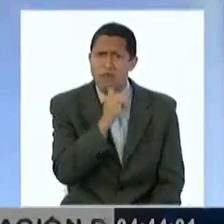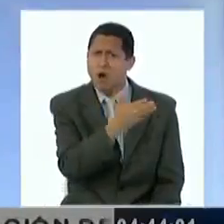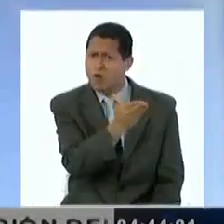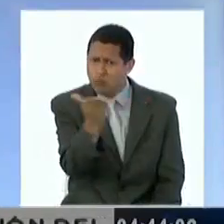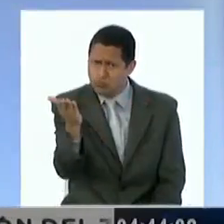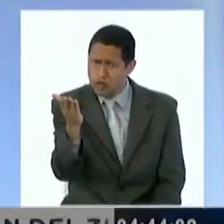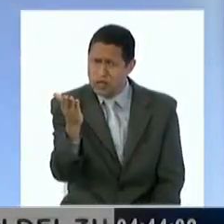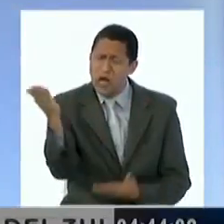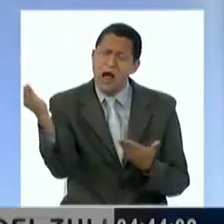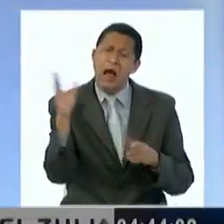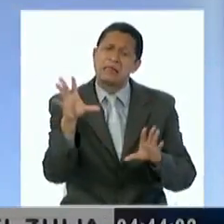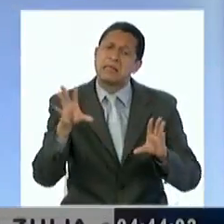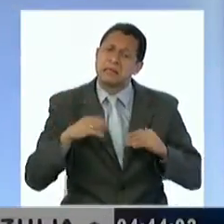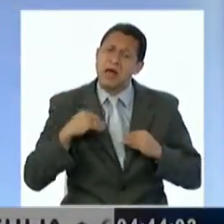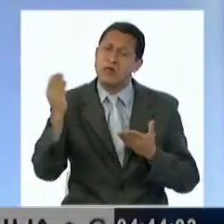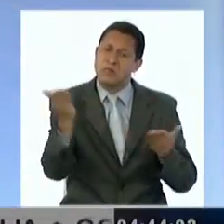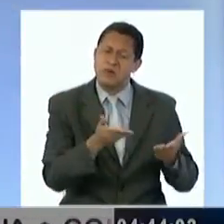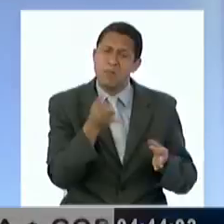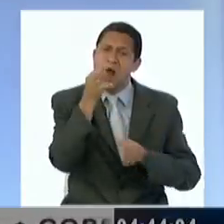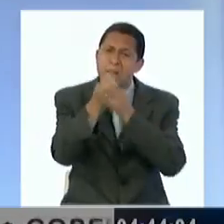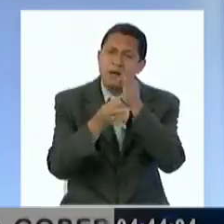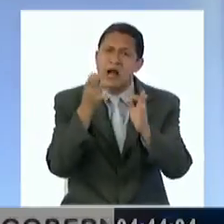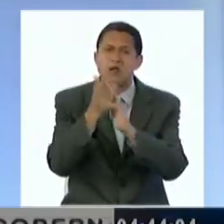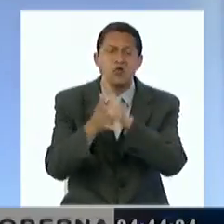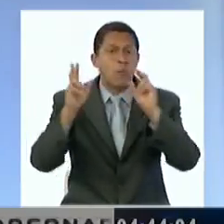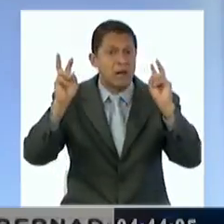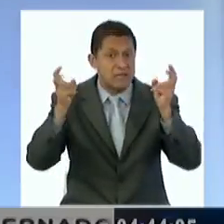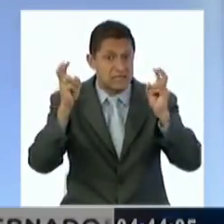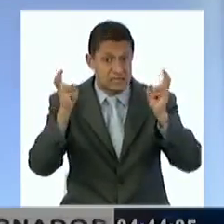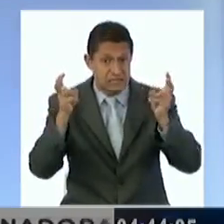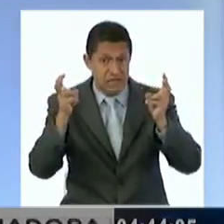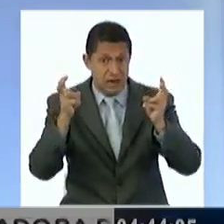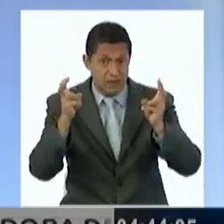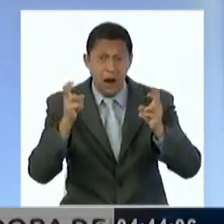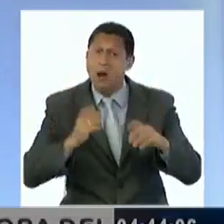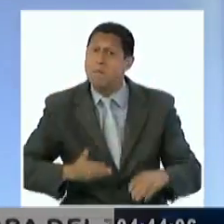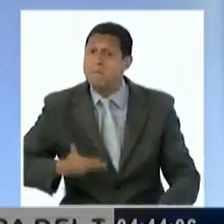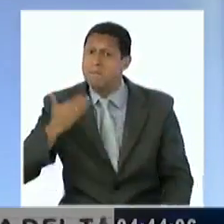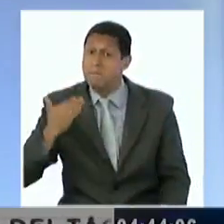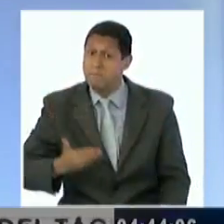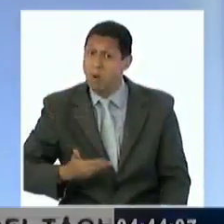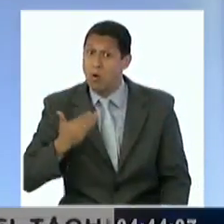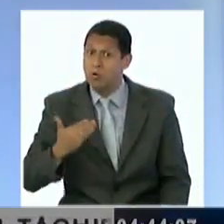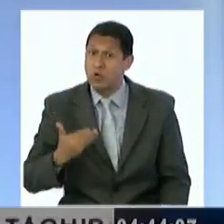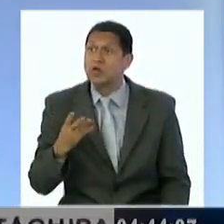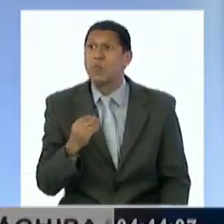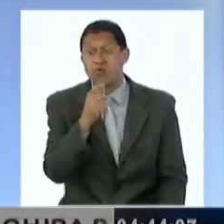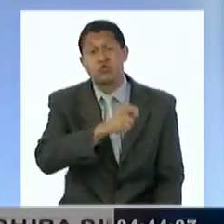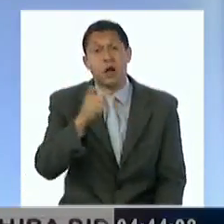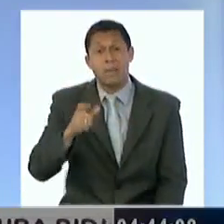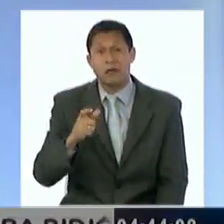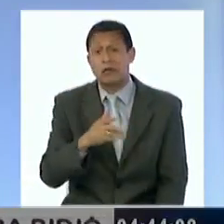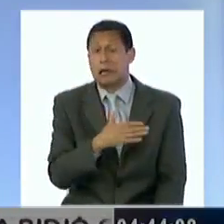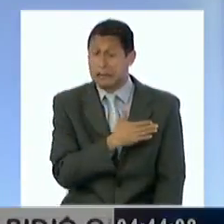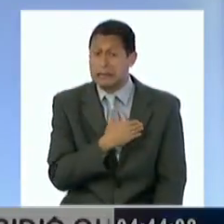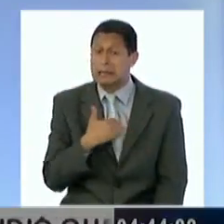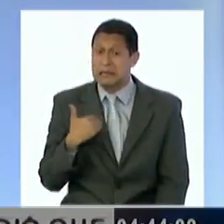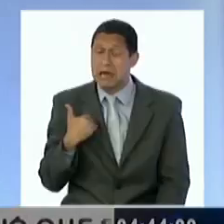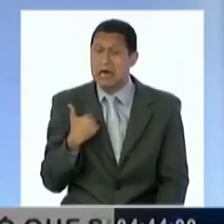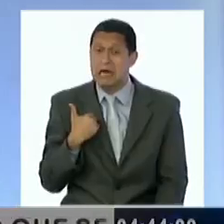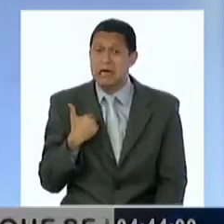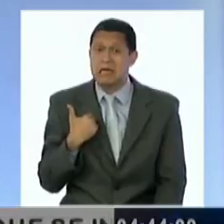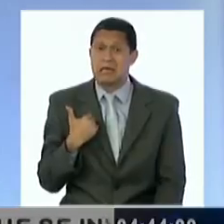aceptado nuestra invitación para conversar un poco sobre este tema que es bastante concurrido y que muchas personas deciden aventurarse en esto